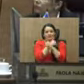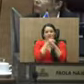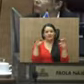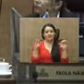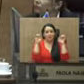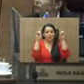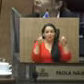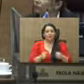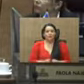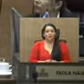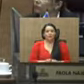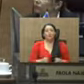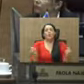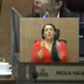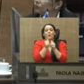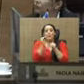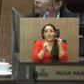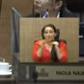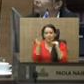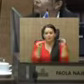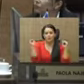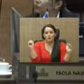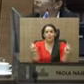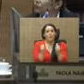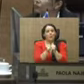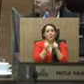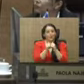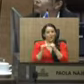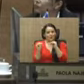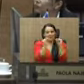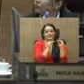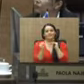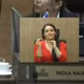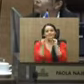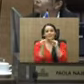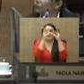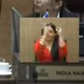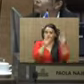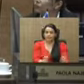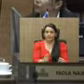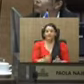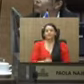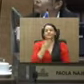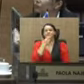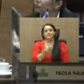educación, con equilibrio y con equidad en los presupuestos. Gracias.